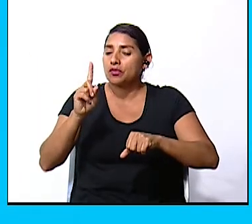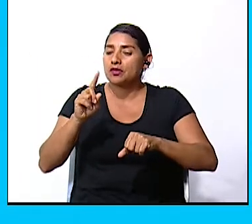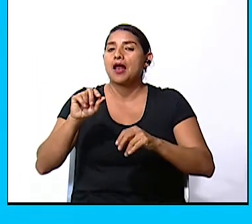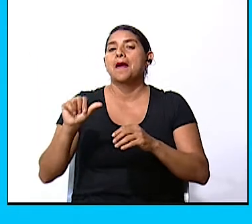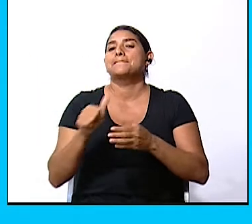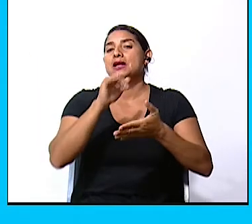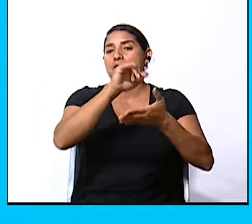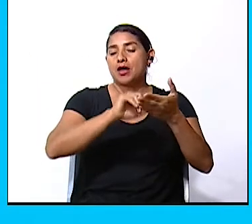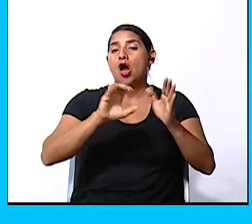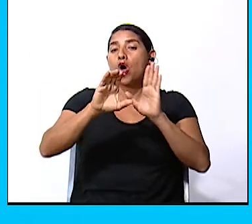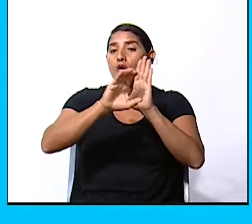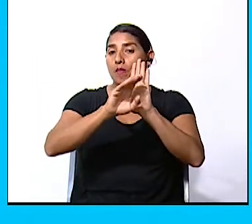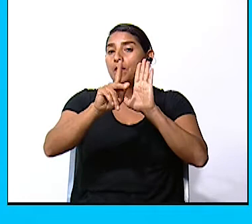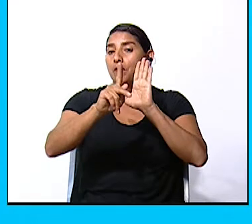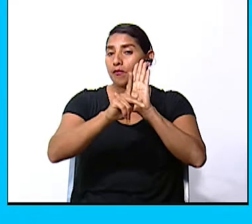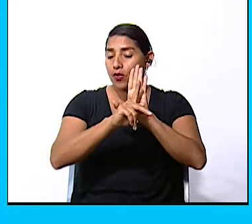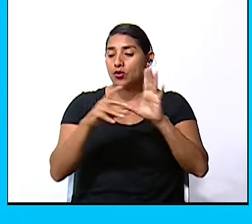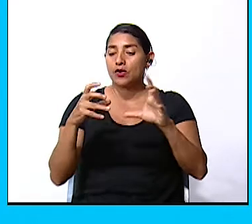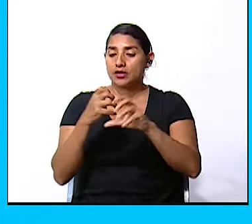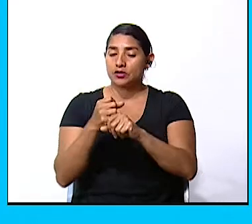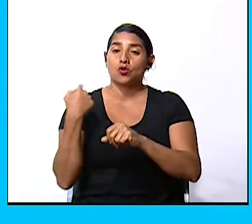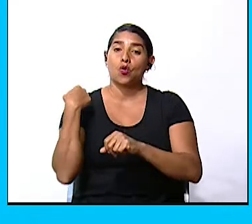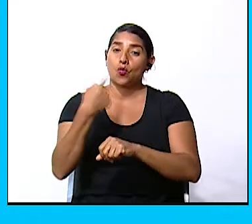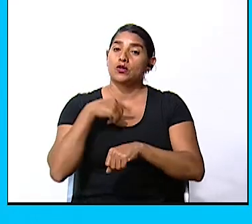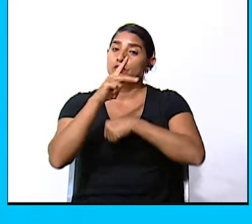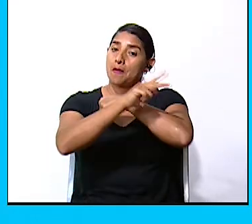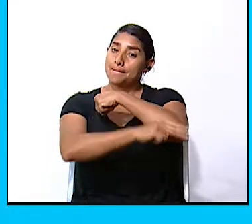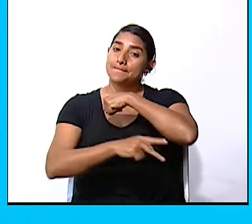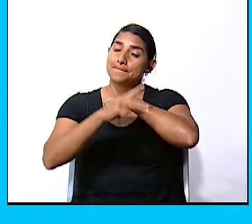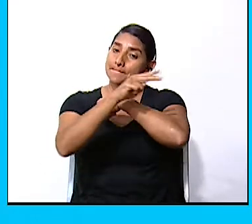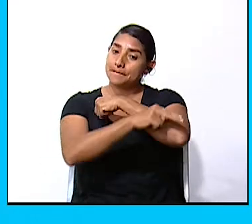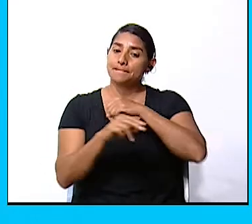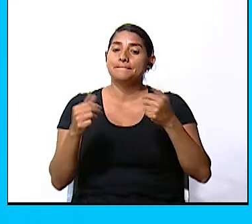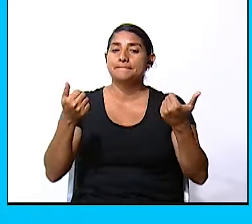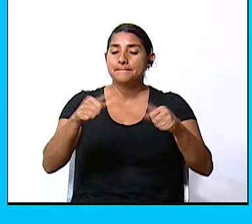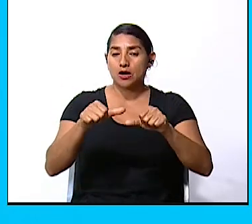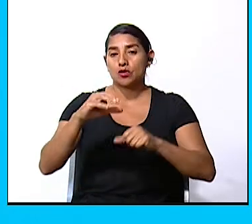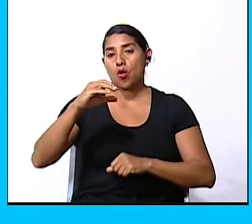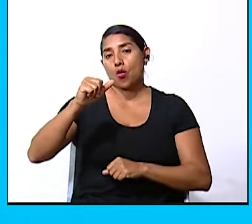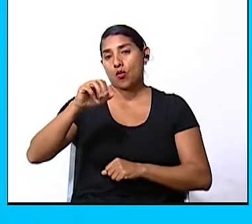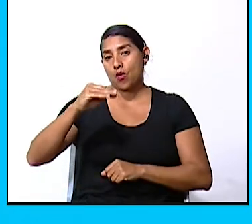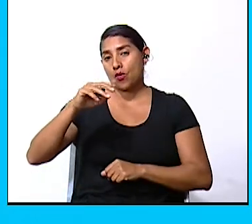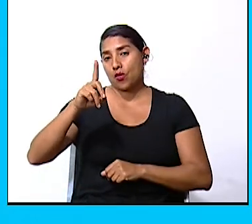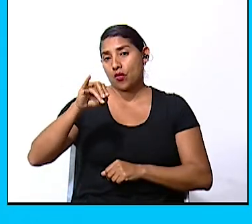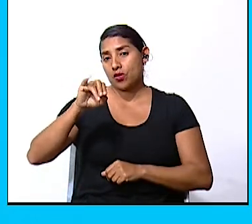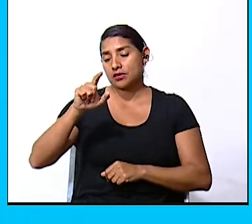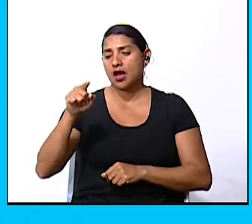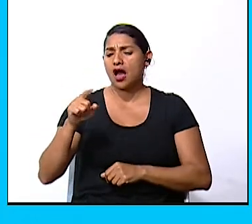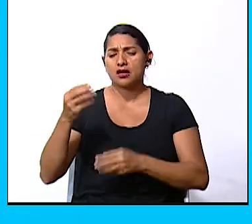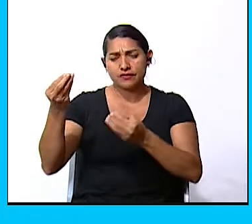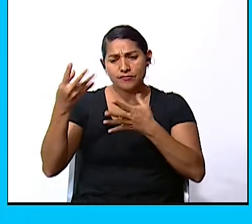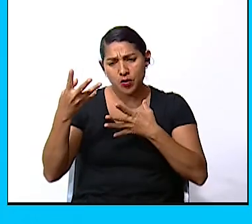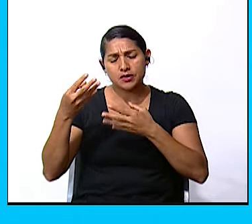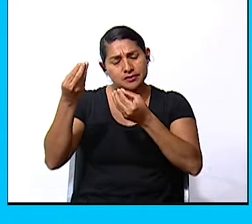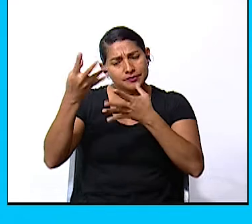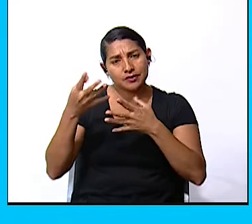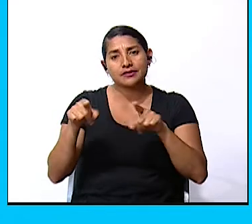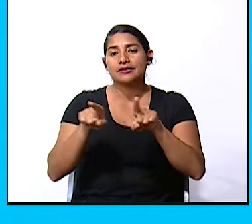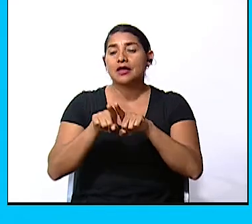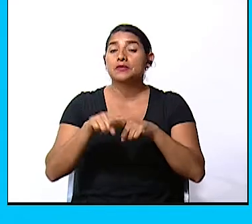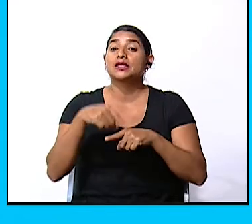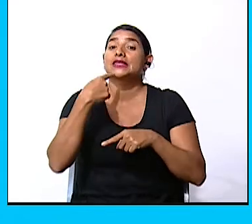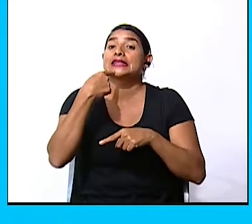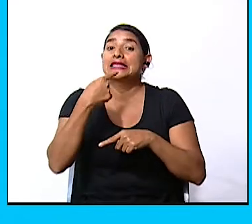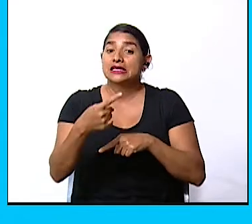primera constitución política que tuvo nuestro país, el Pacto de Concordia. Como un dato interesante, hay que mencionar